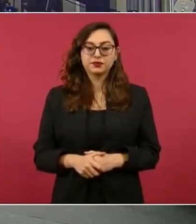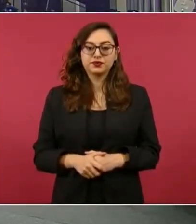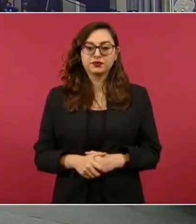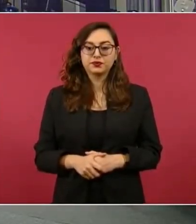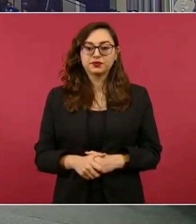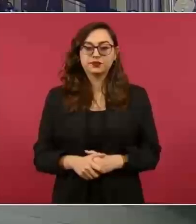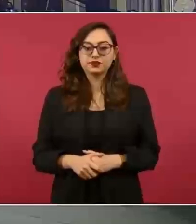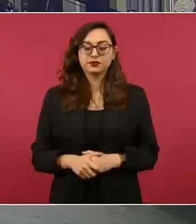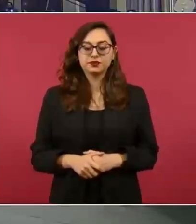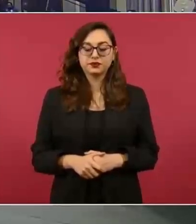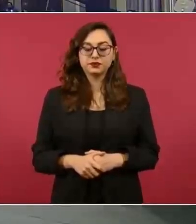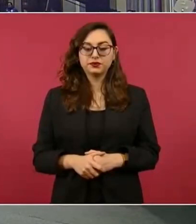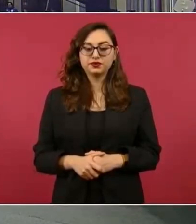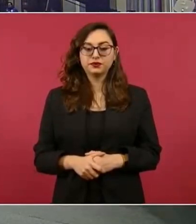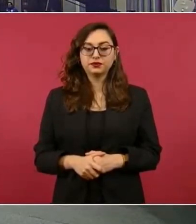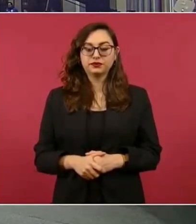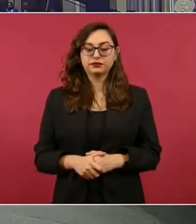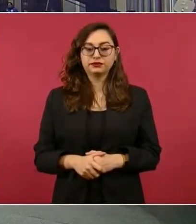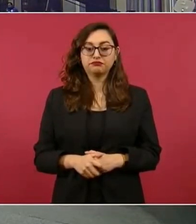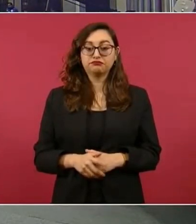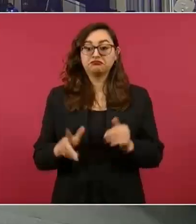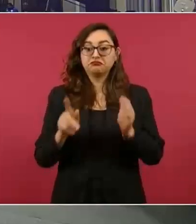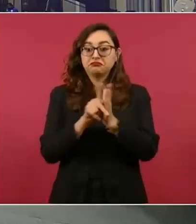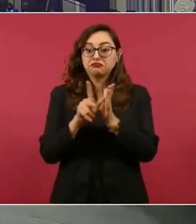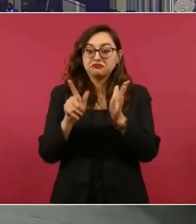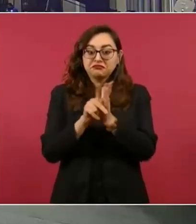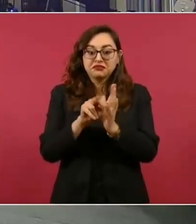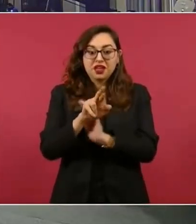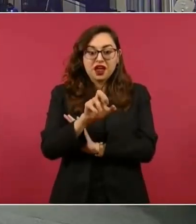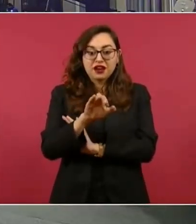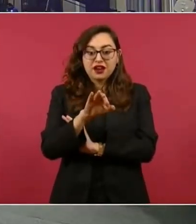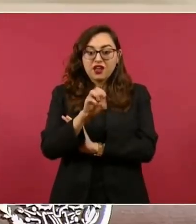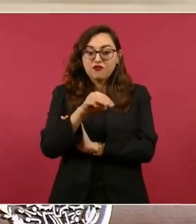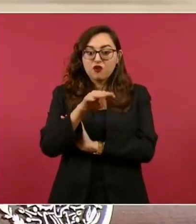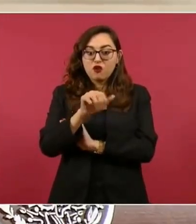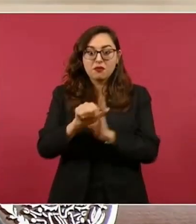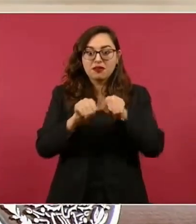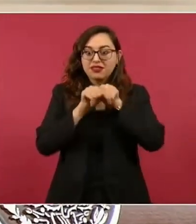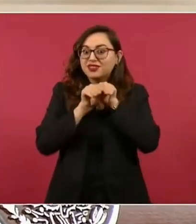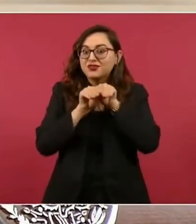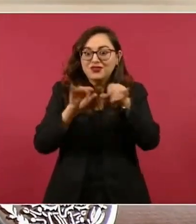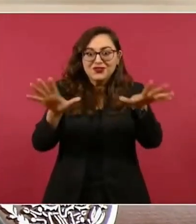El Reforma no dice ni pío.